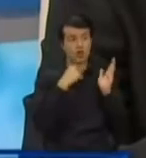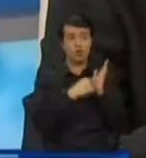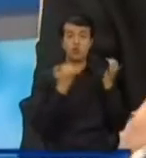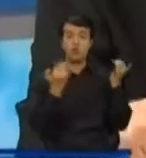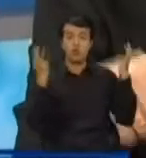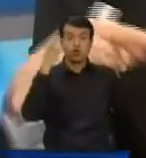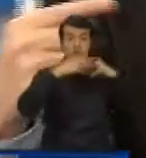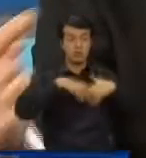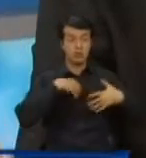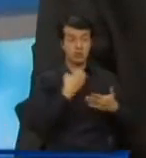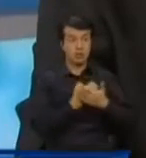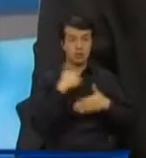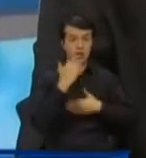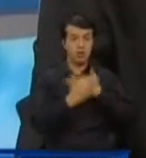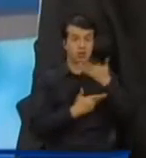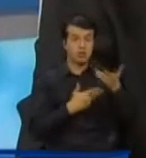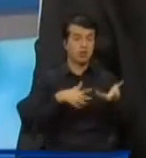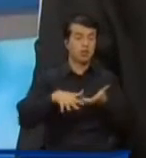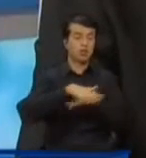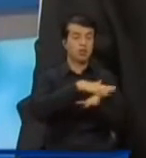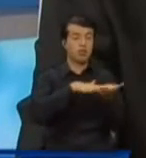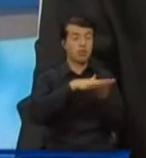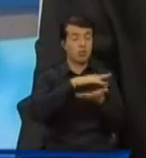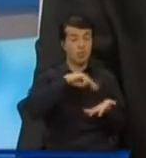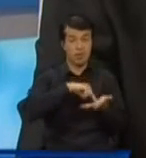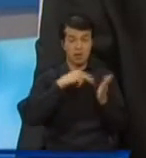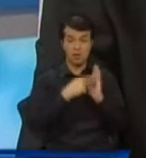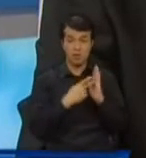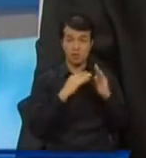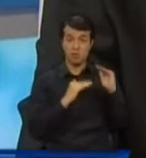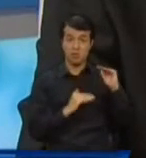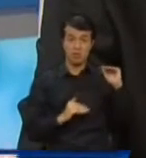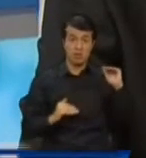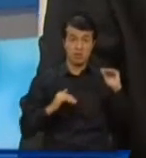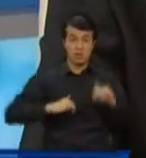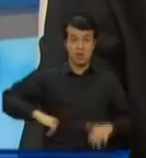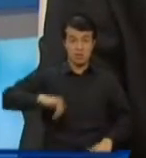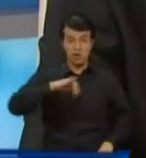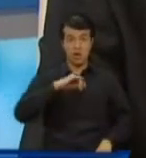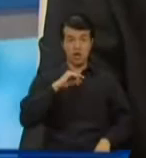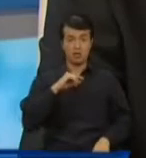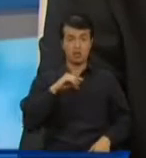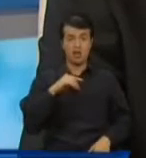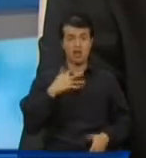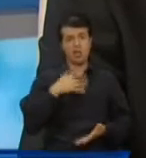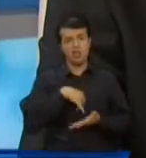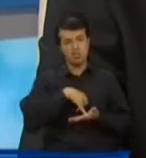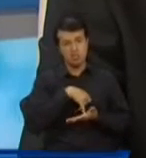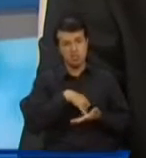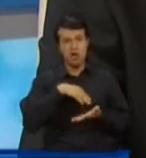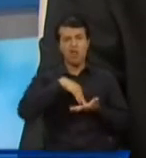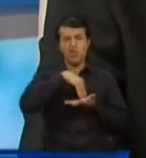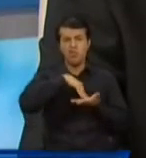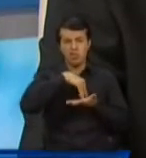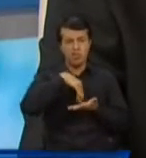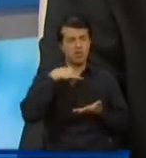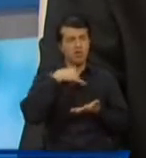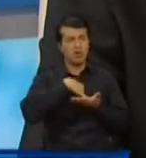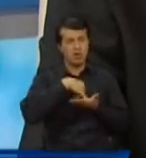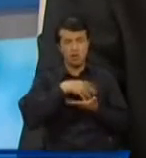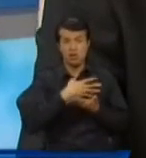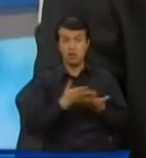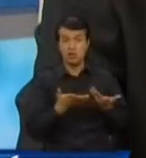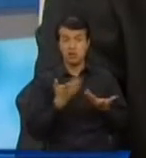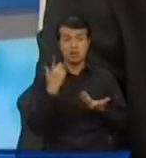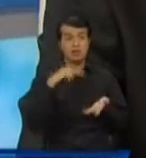crisis económica nos lleva a la turbulencia, significa entonces que las democracias están débiles en Latinoamérica y que se estaría afectando